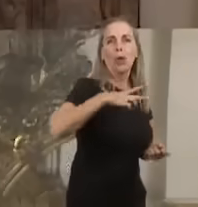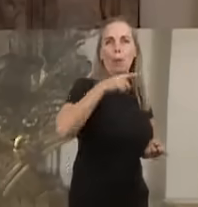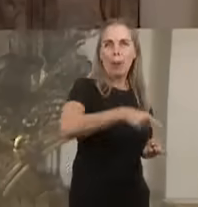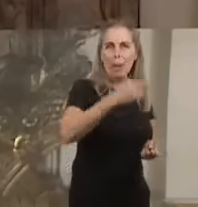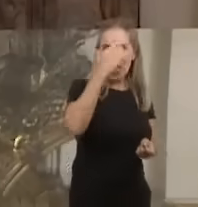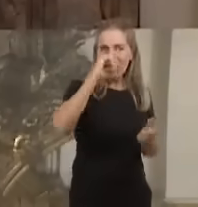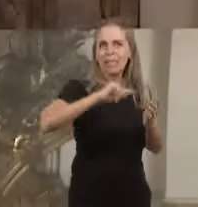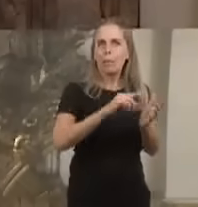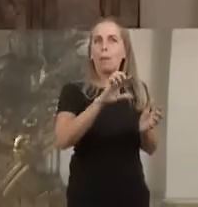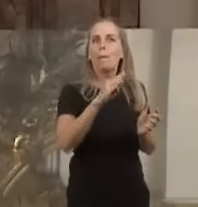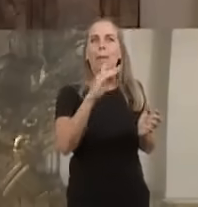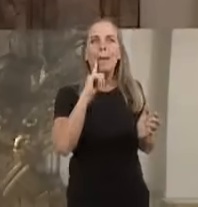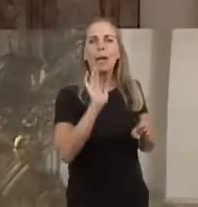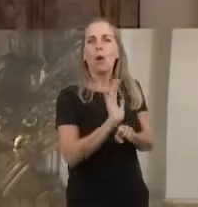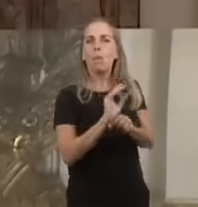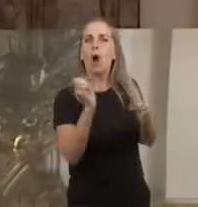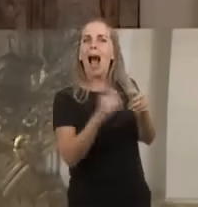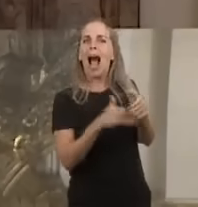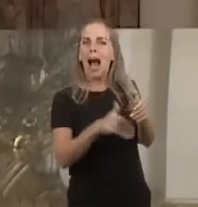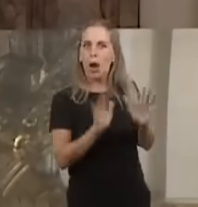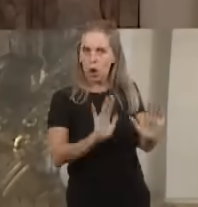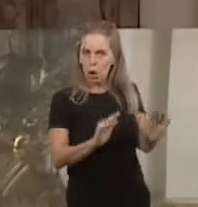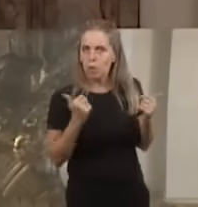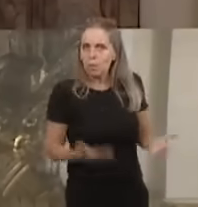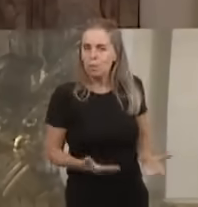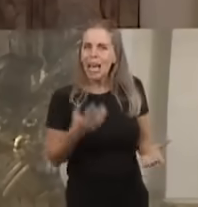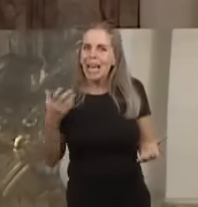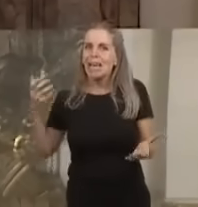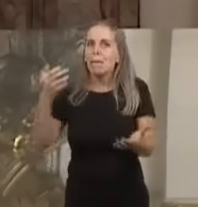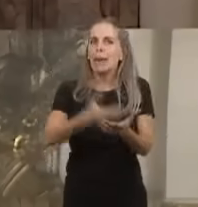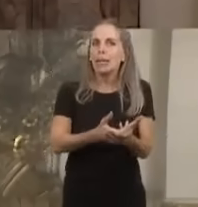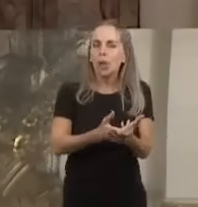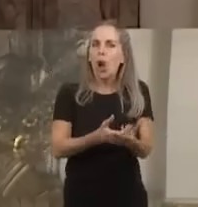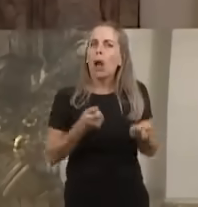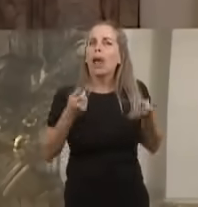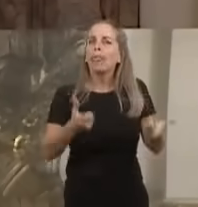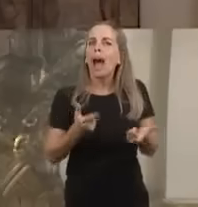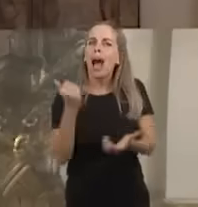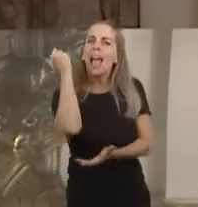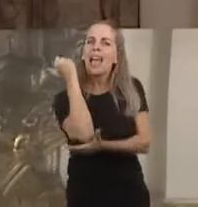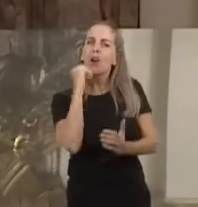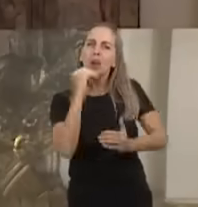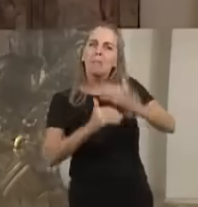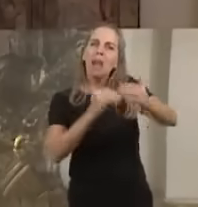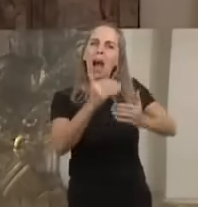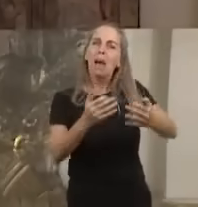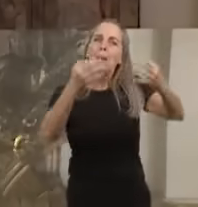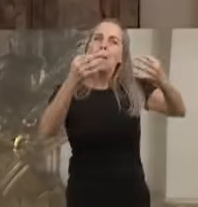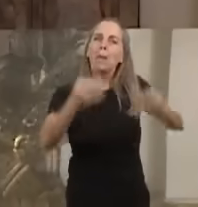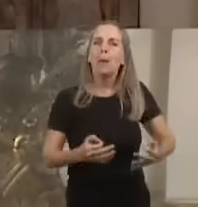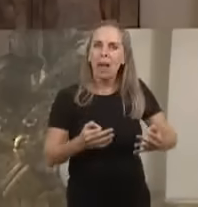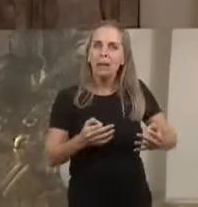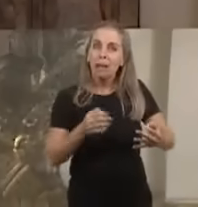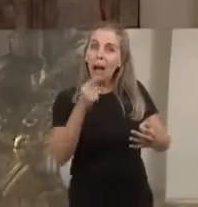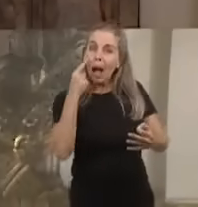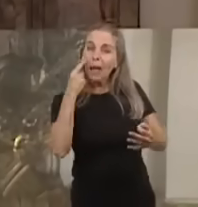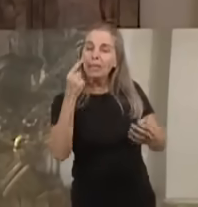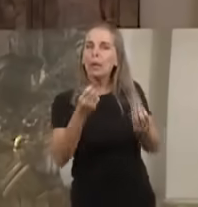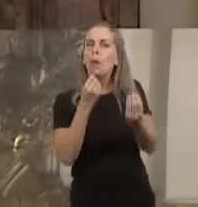ahorro que permitirá financiar la inversión que generará crecimiento económico Genuino el cual se verá fuertemente